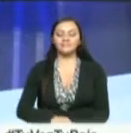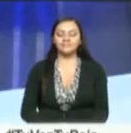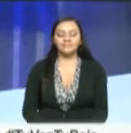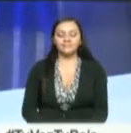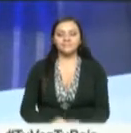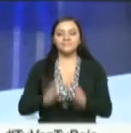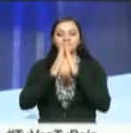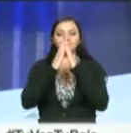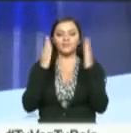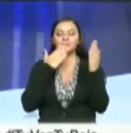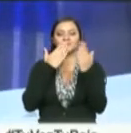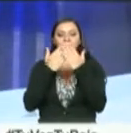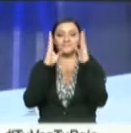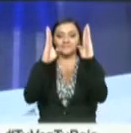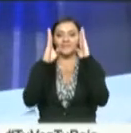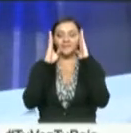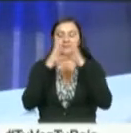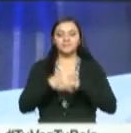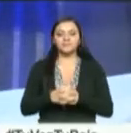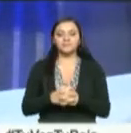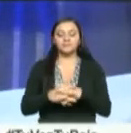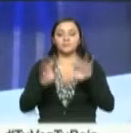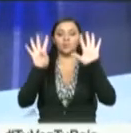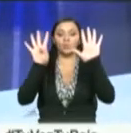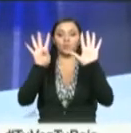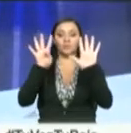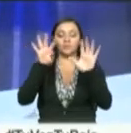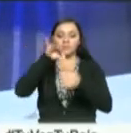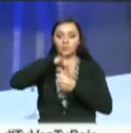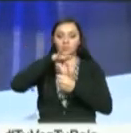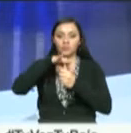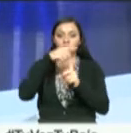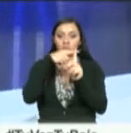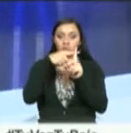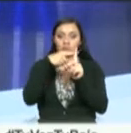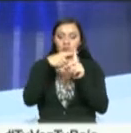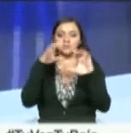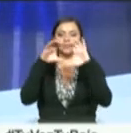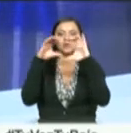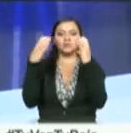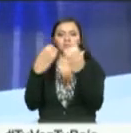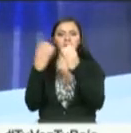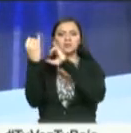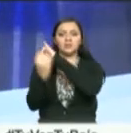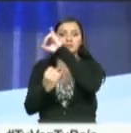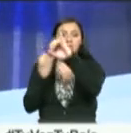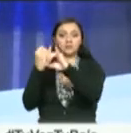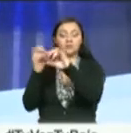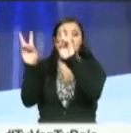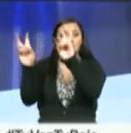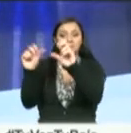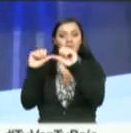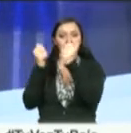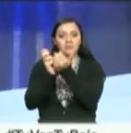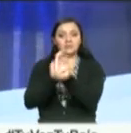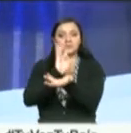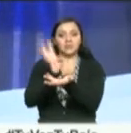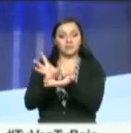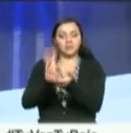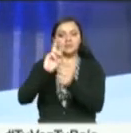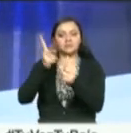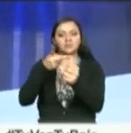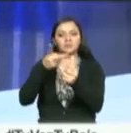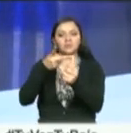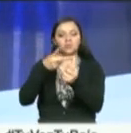Muchas gracias por su amable sintonía. Con 9 votos a favor, la Comisión de Relaciones Internacionales aprobó el informe para segundo debate